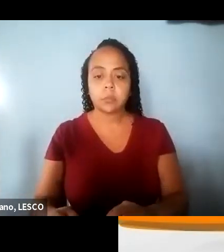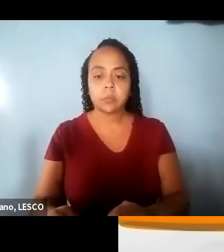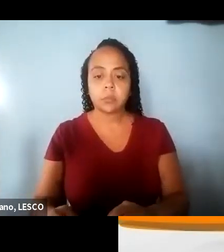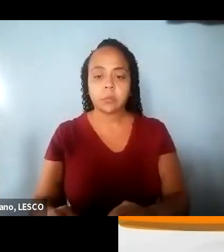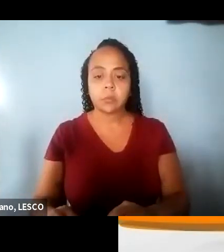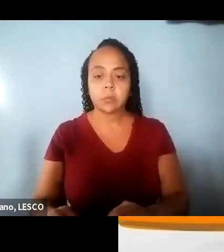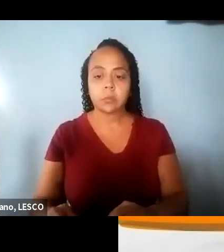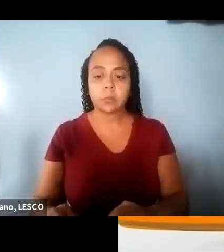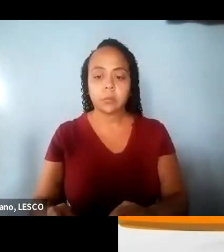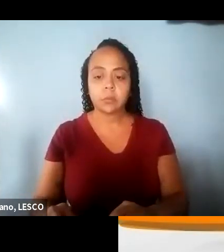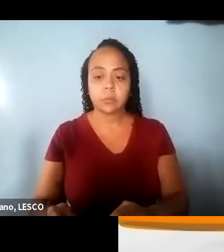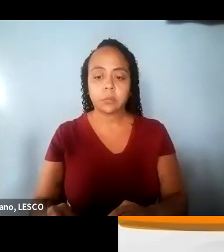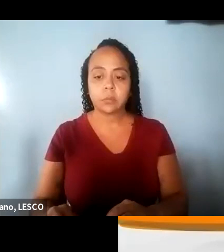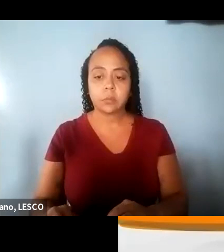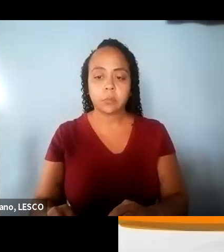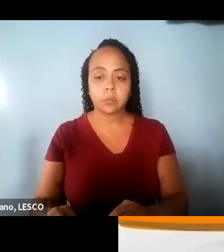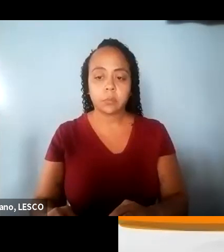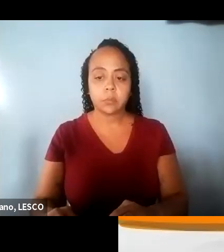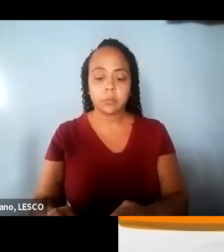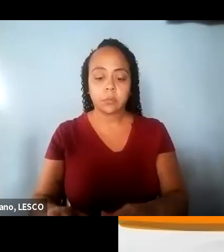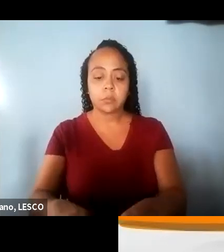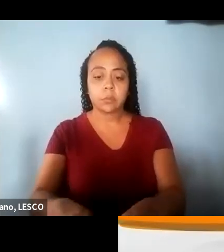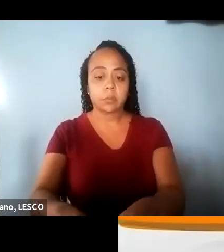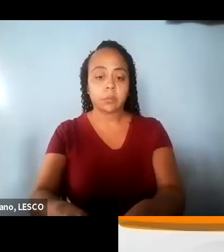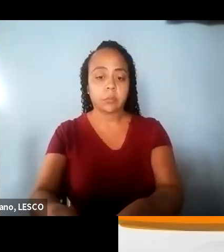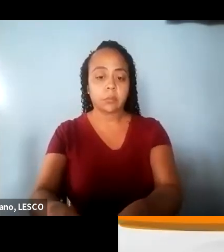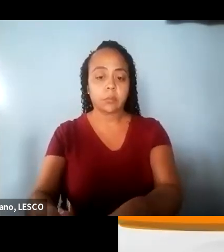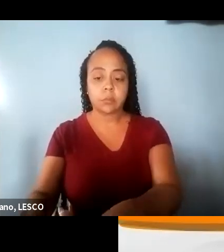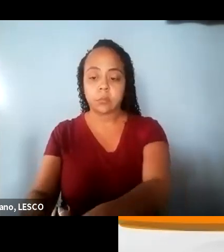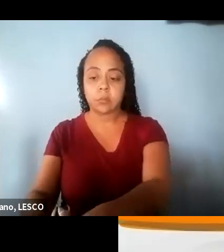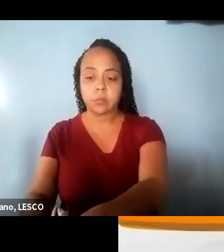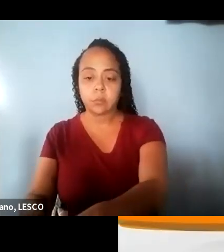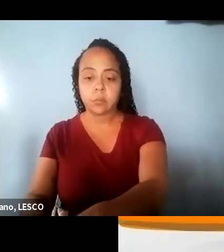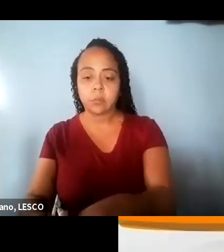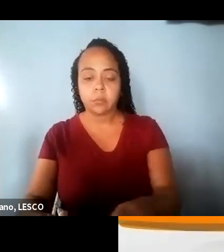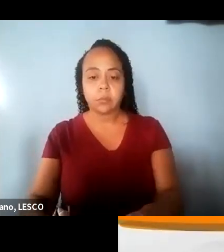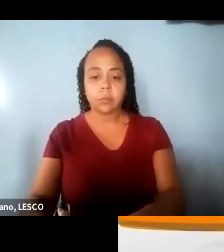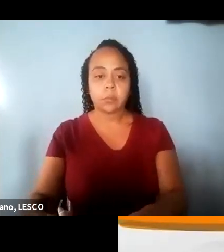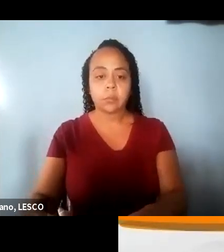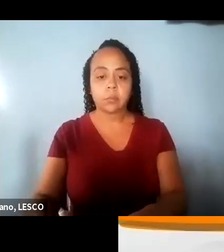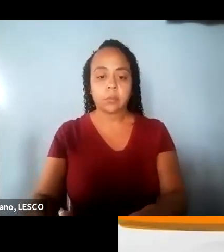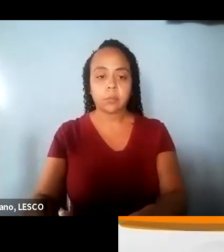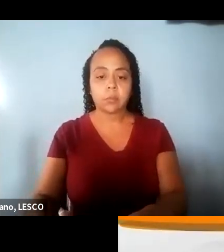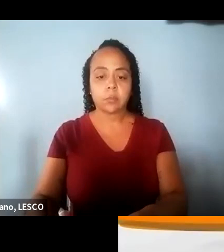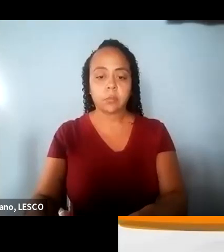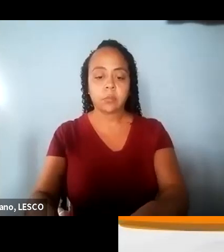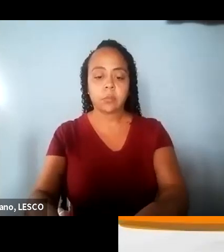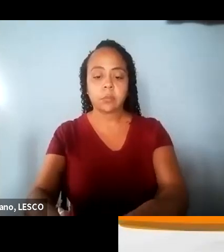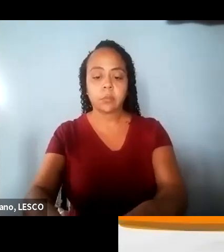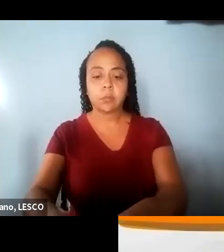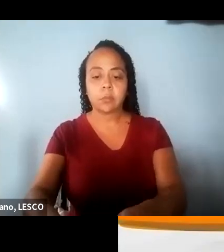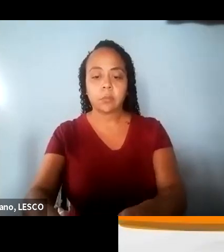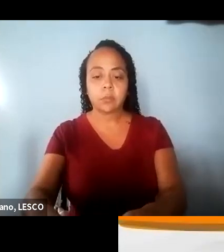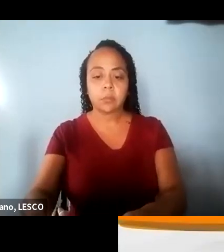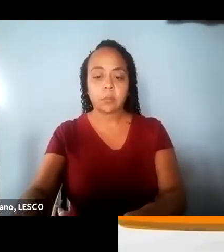y en la segunda ronda se les hará una pregunta en general para todo y tendrán ocho minutos en total